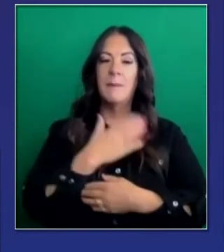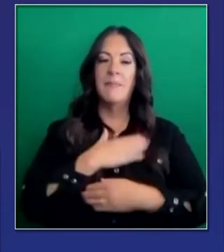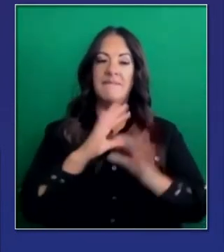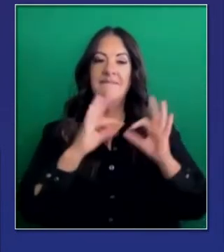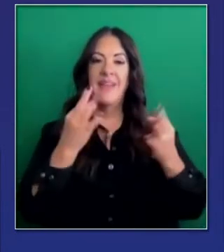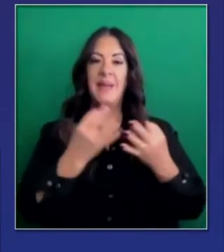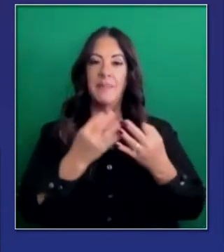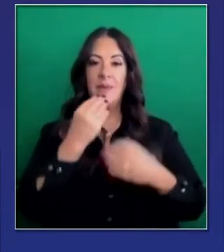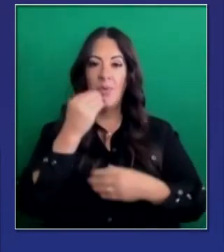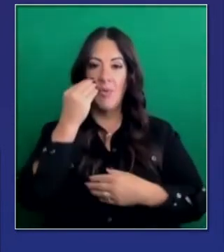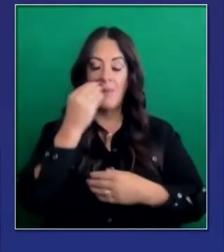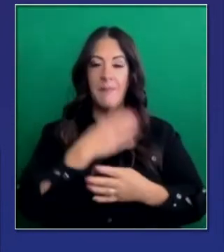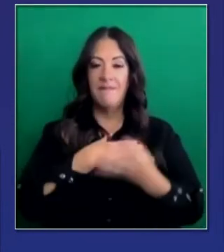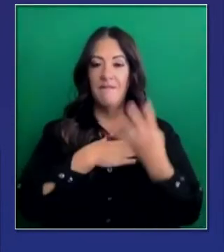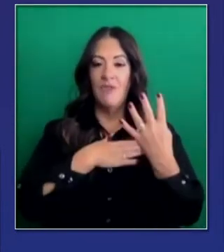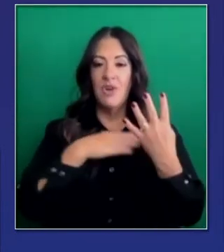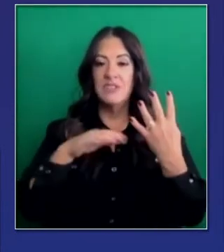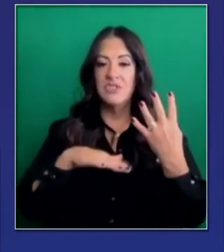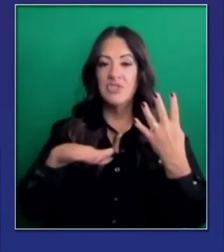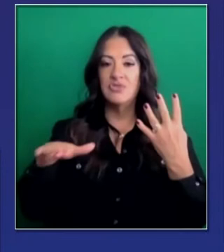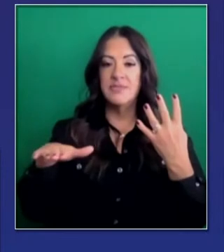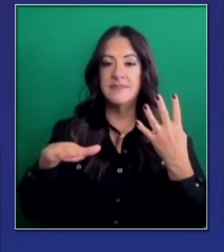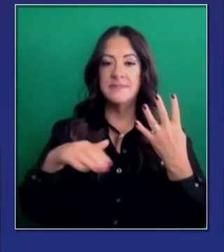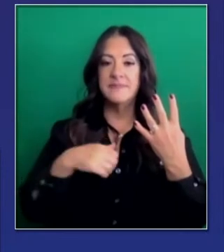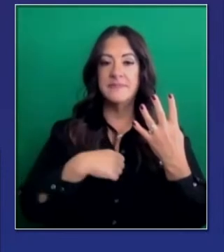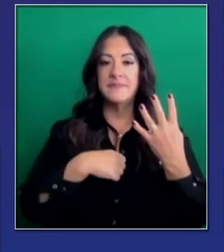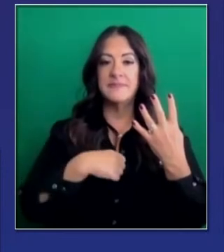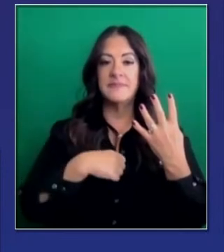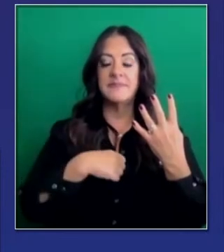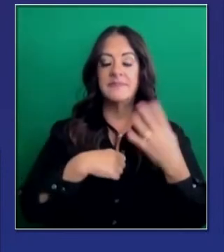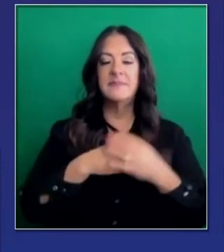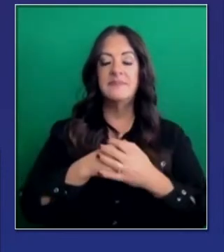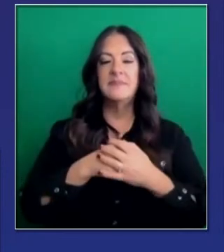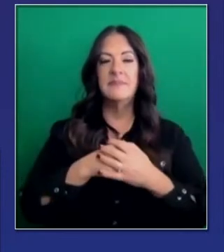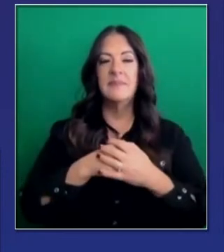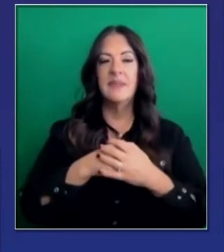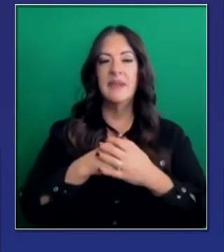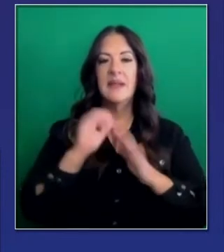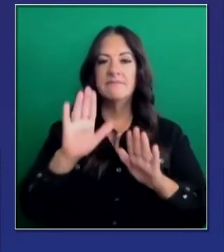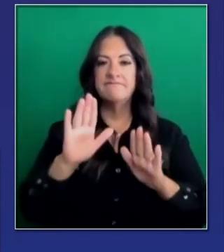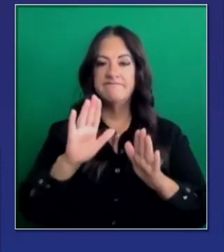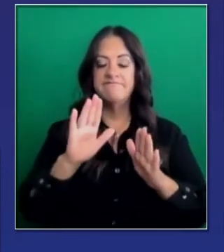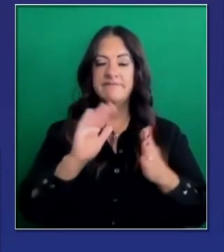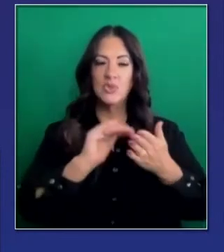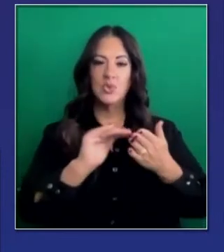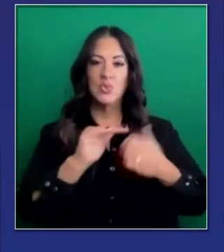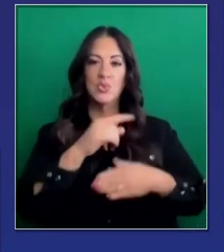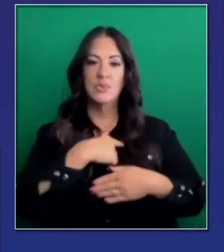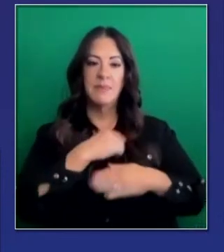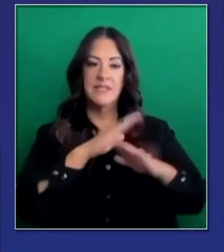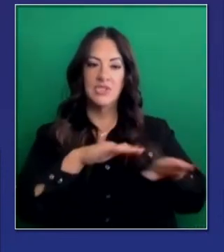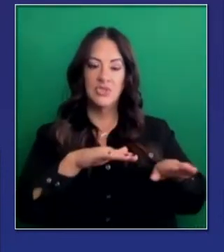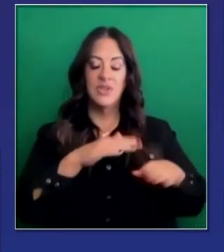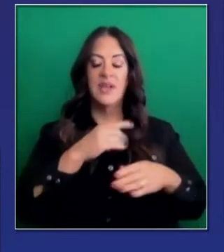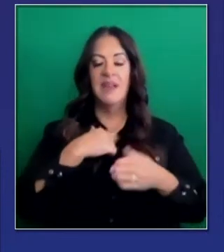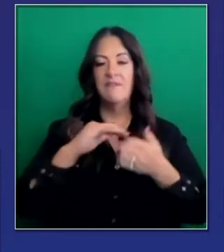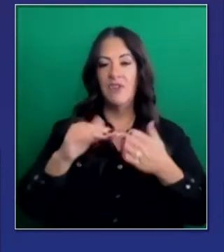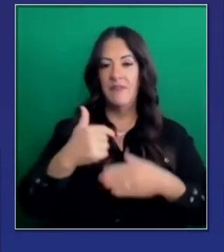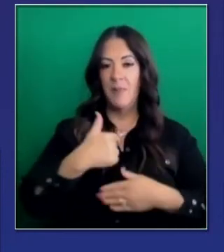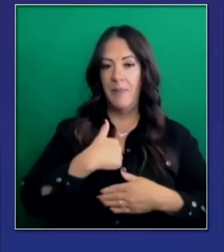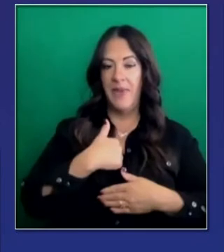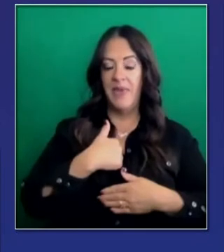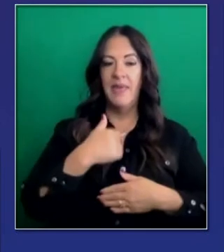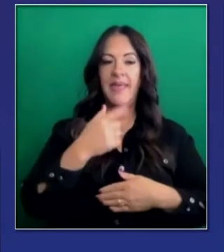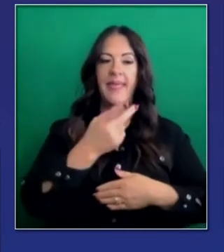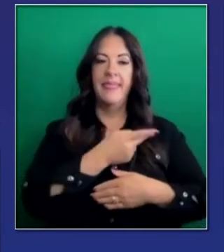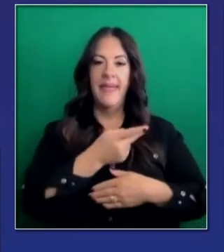mis cuatro hijos y disculpen los a ellos y perdóname a mí porque les pareció